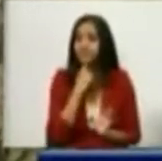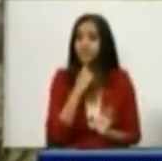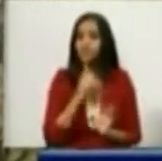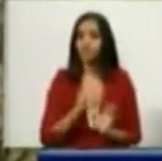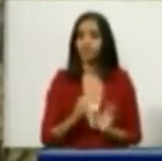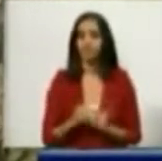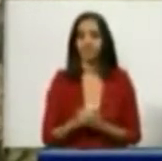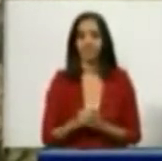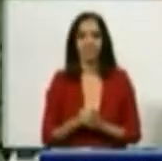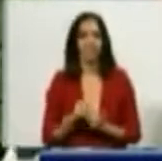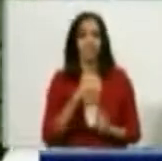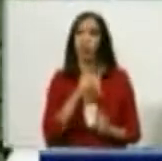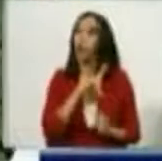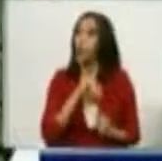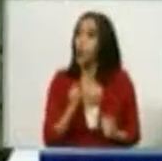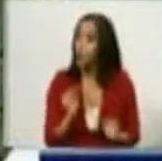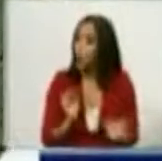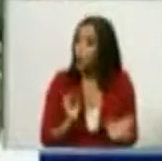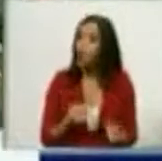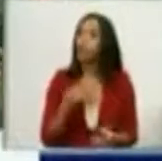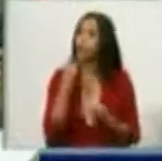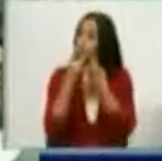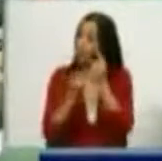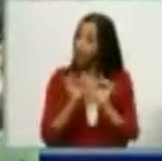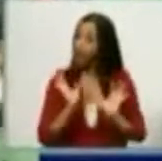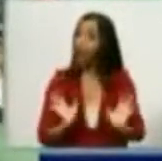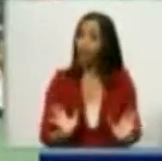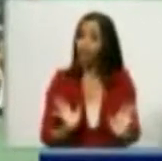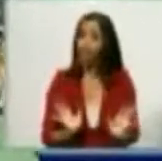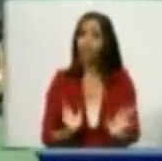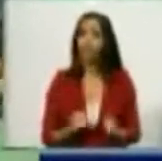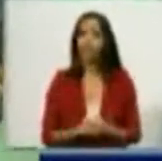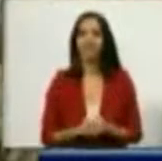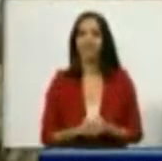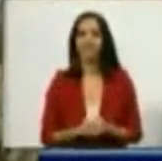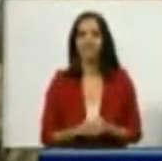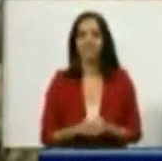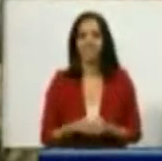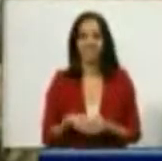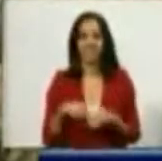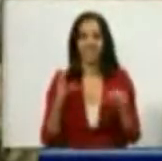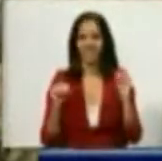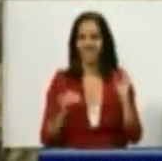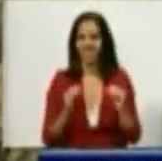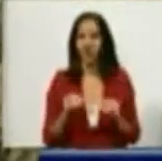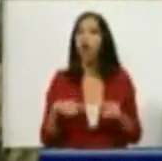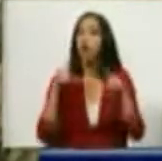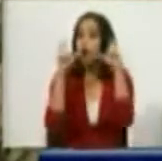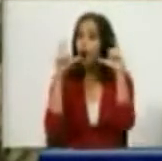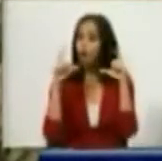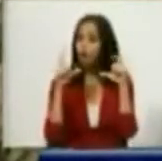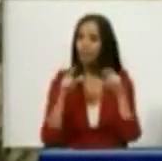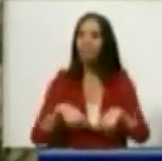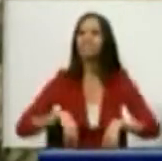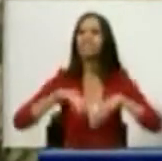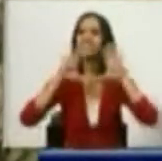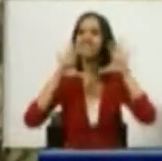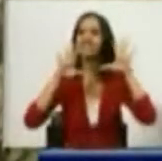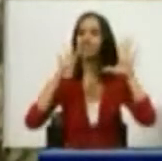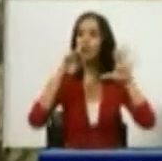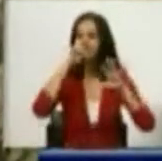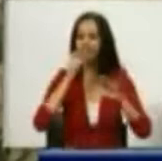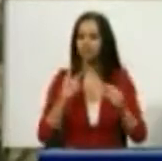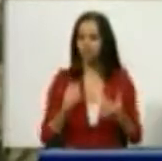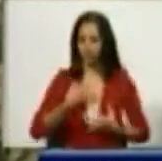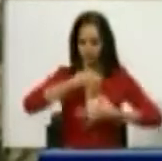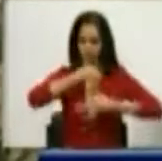no no me provoque churio una Ah una foto después de 19 años me puso en uniforme